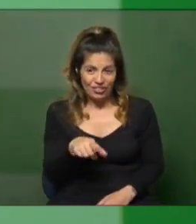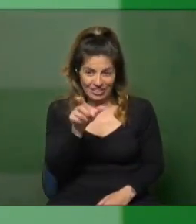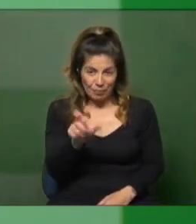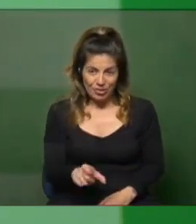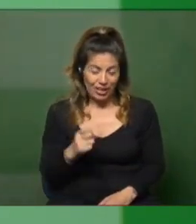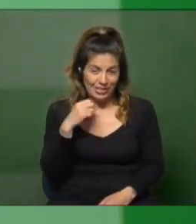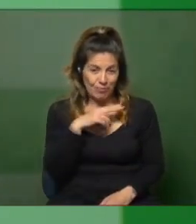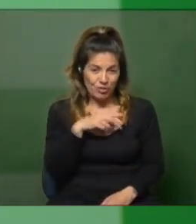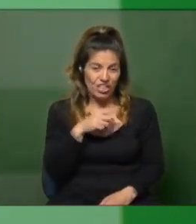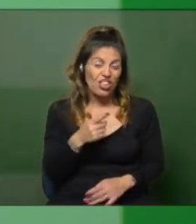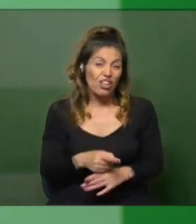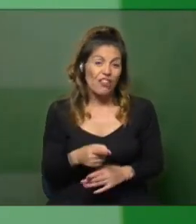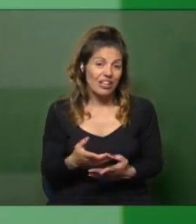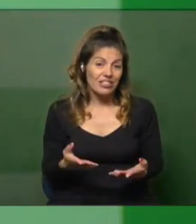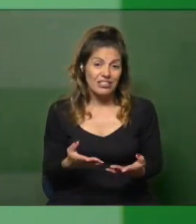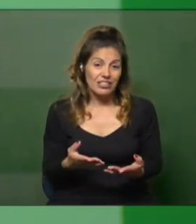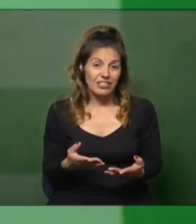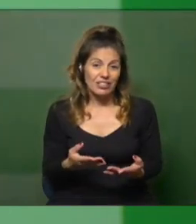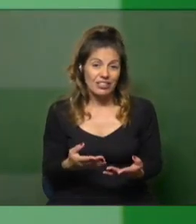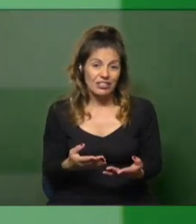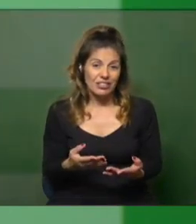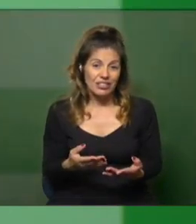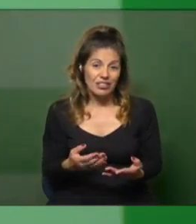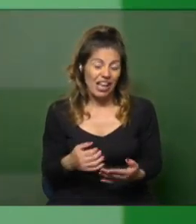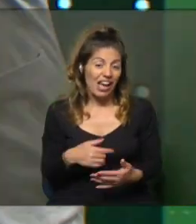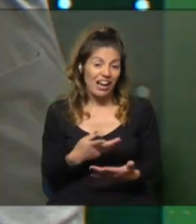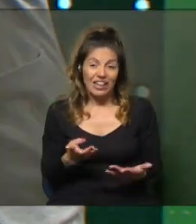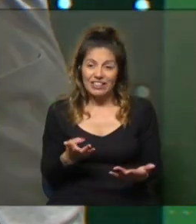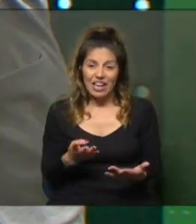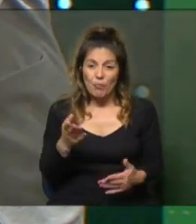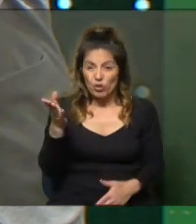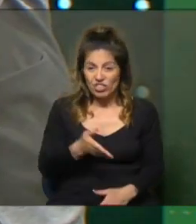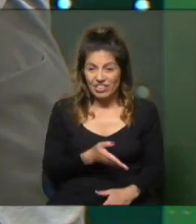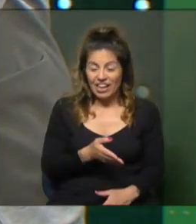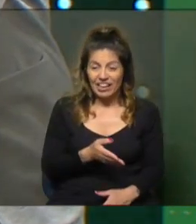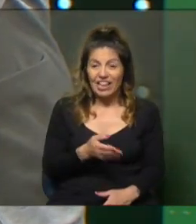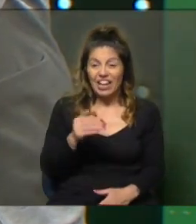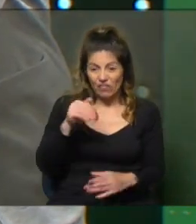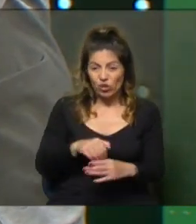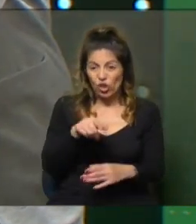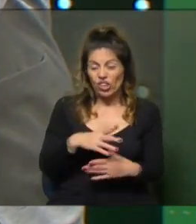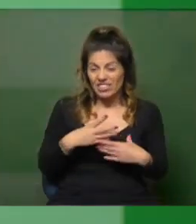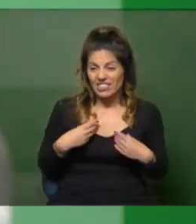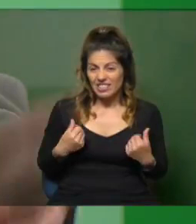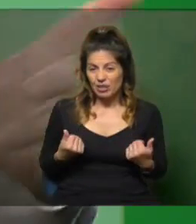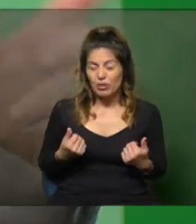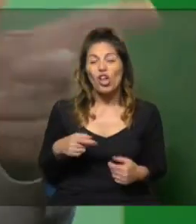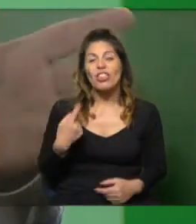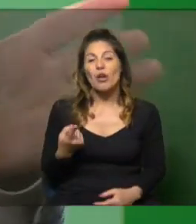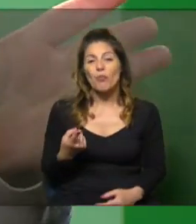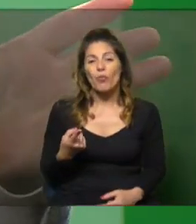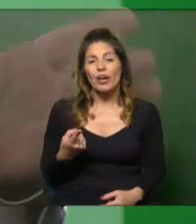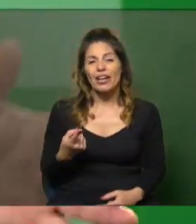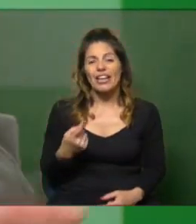que que debe haber sido muy muy muy alta la cantidad el porcentaje de gente que votó con ese sentimiento después el el